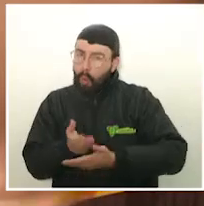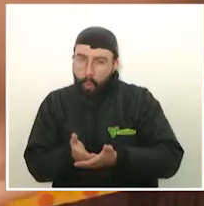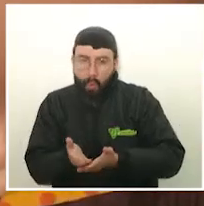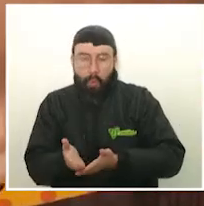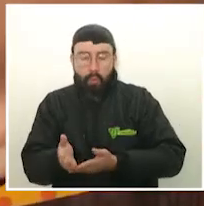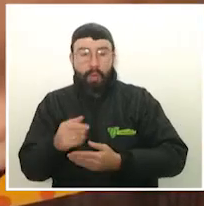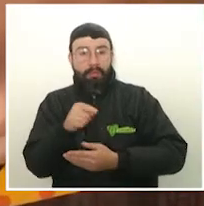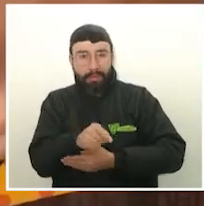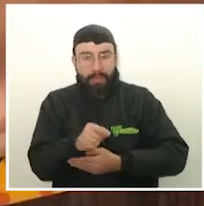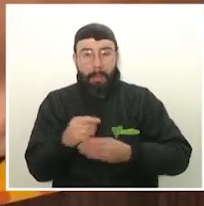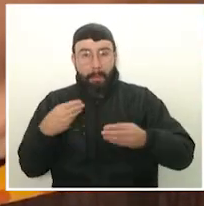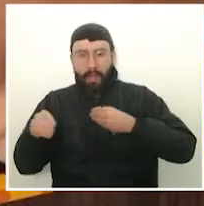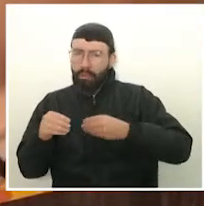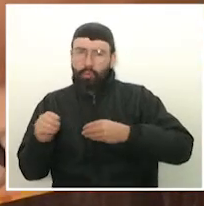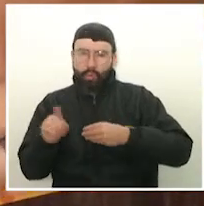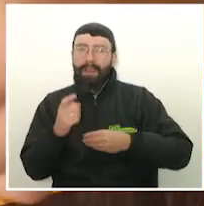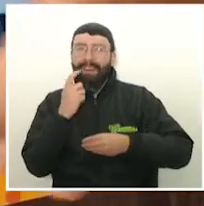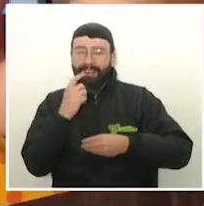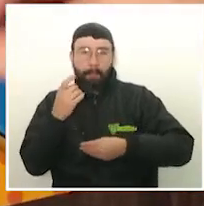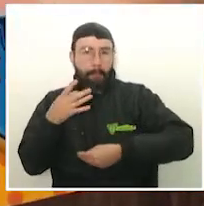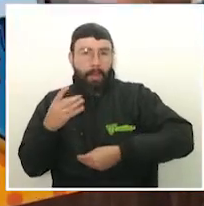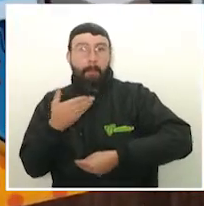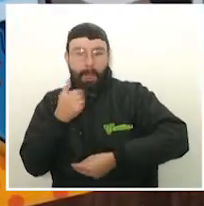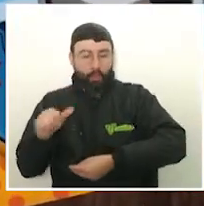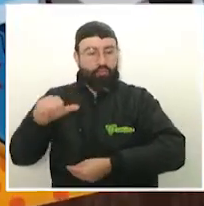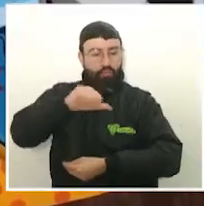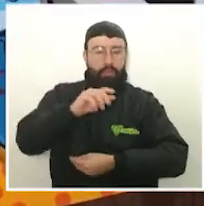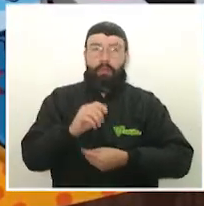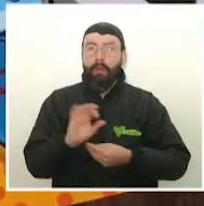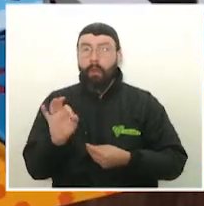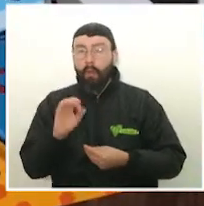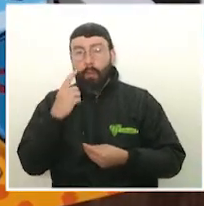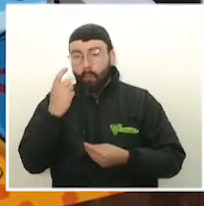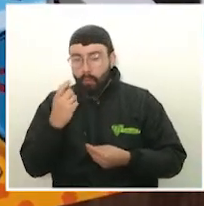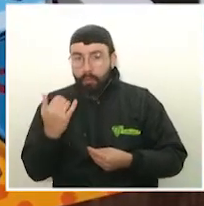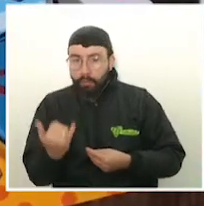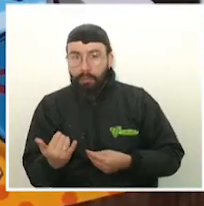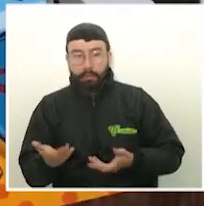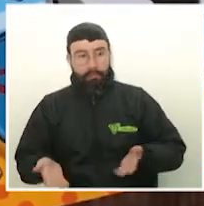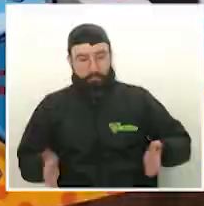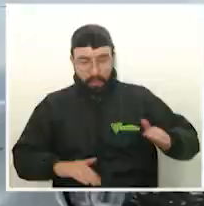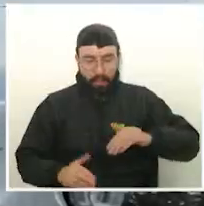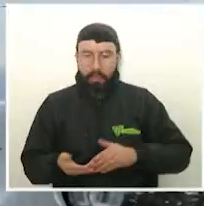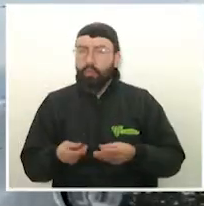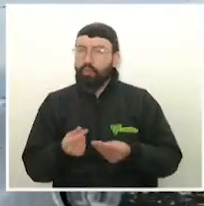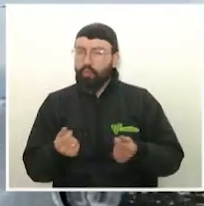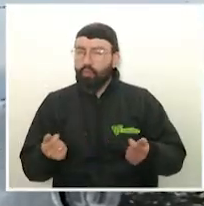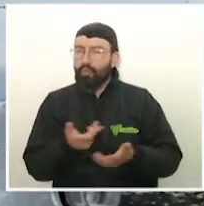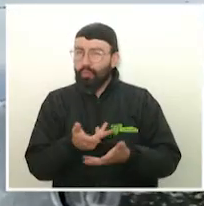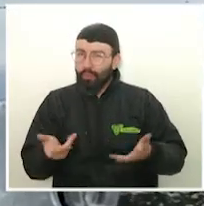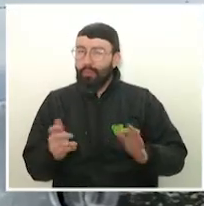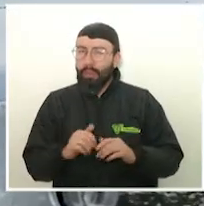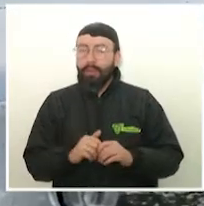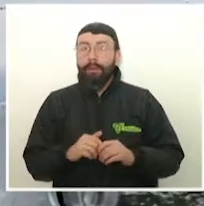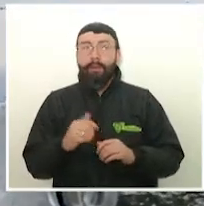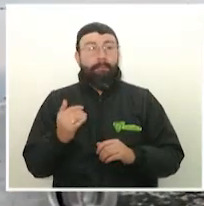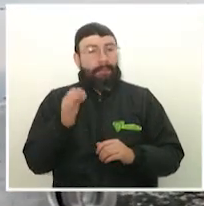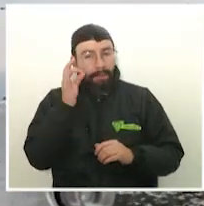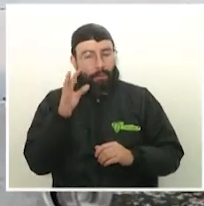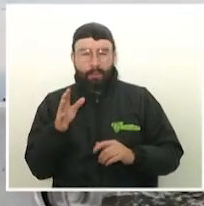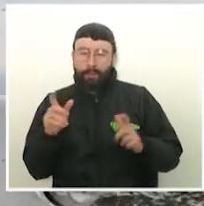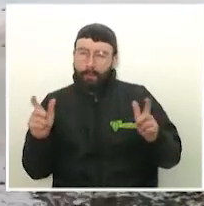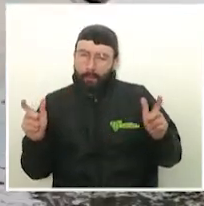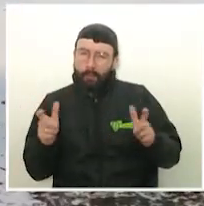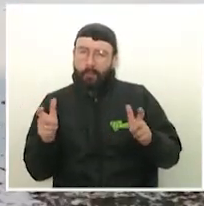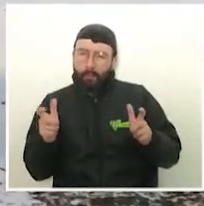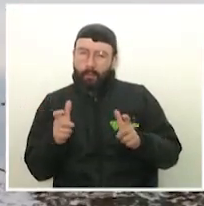plástico. Busca juguetes de madera, tela o de látex y caucho natural. Si es imposible reducir más tu